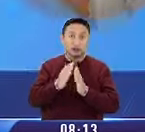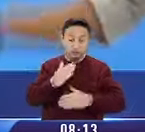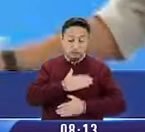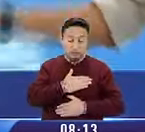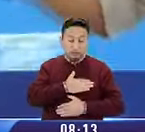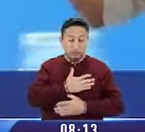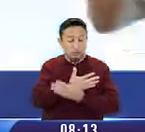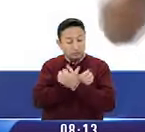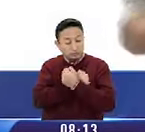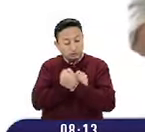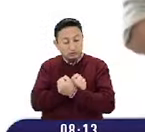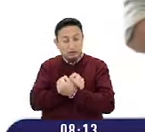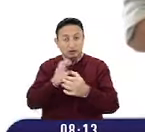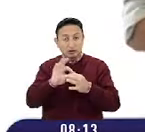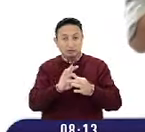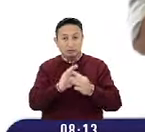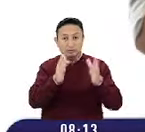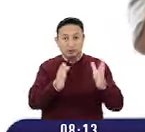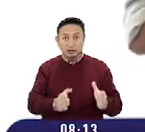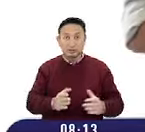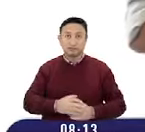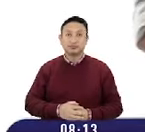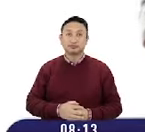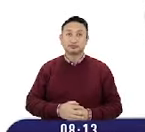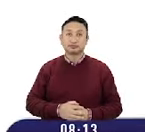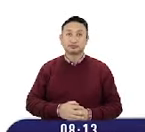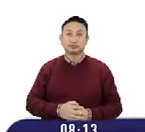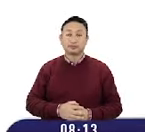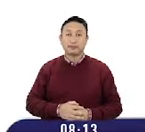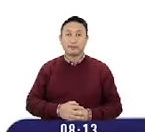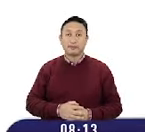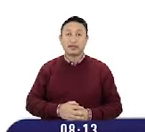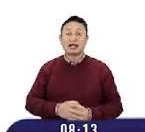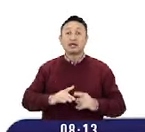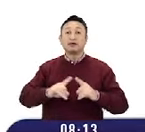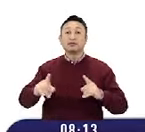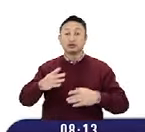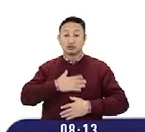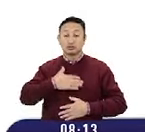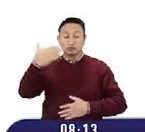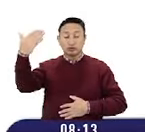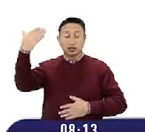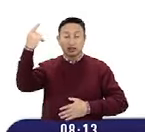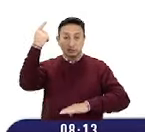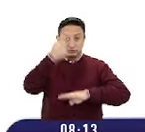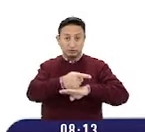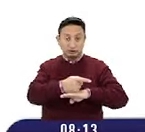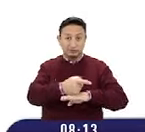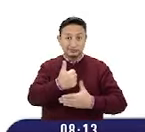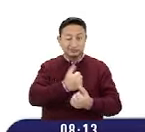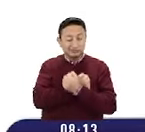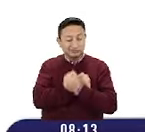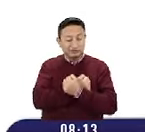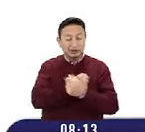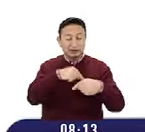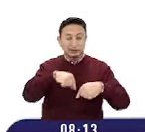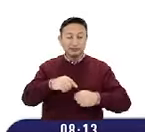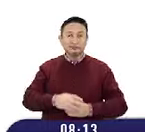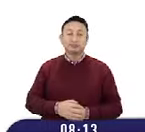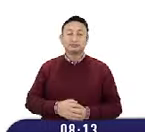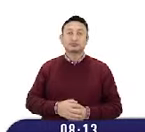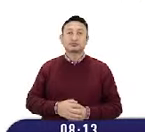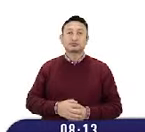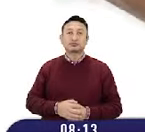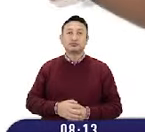el cariño de un compañero de trabajo, pero les dispongo también con el cariño de quien hace esta jefatura